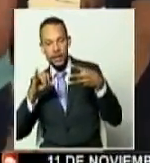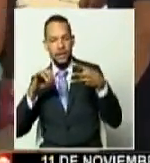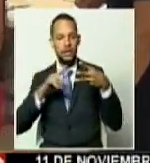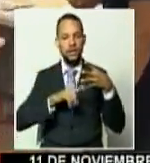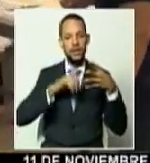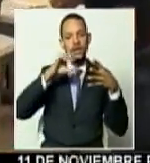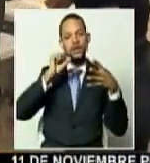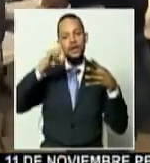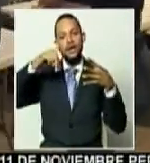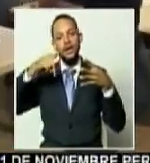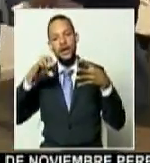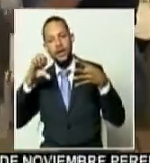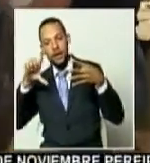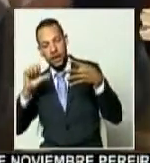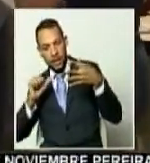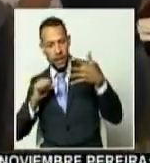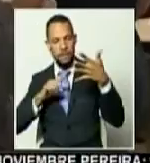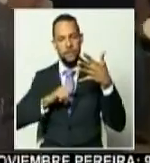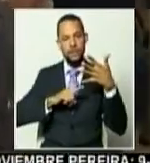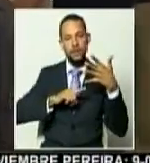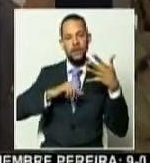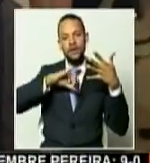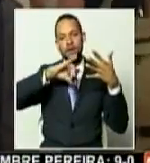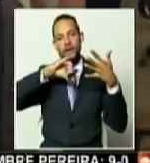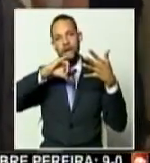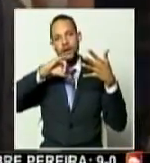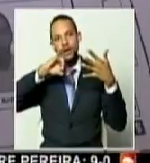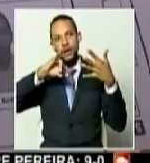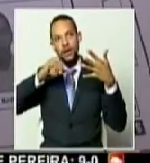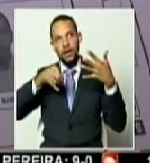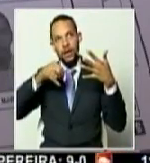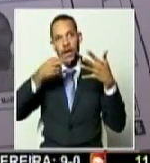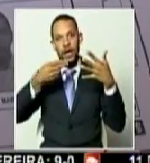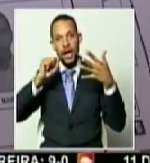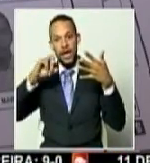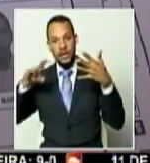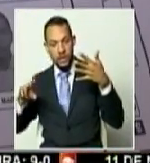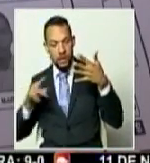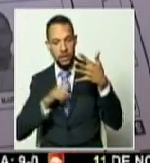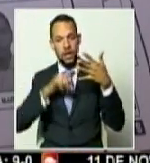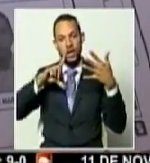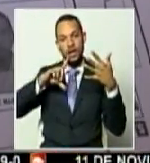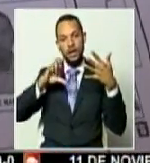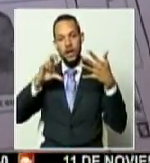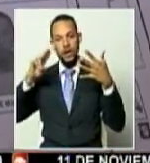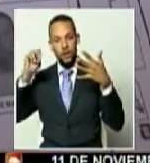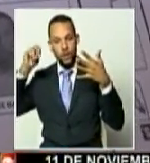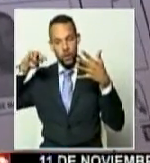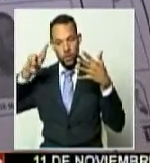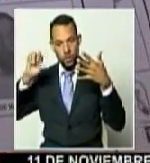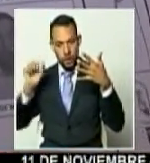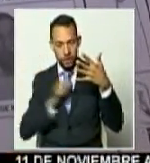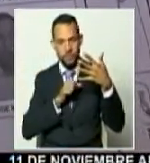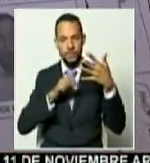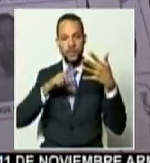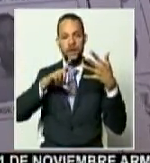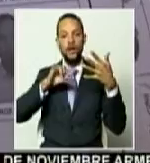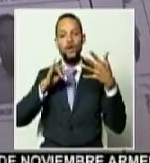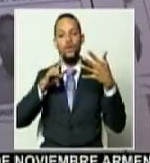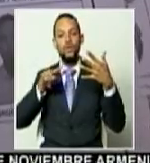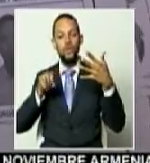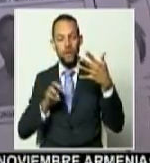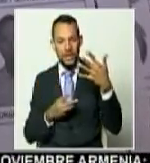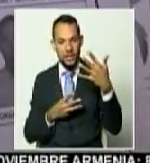Ángela Patricia Ramírez 90 votos, Jair Carmona 197, Leonora González 198, Luis Emilio